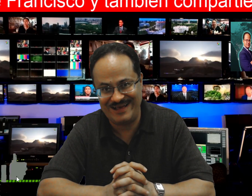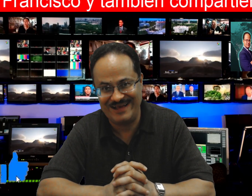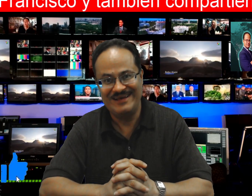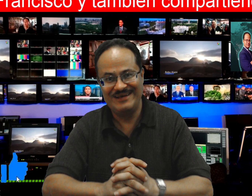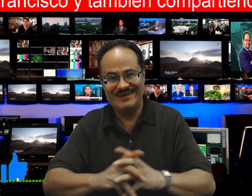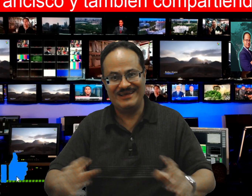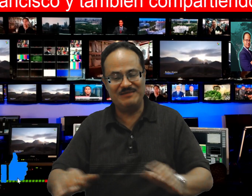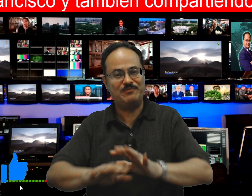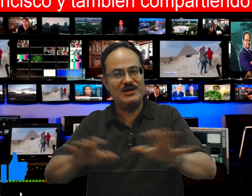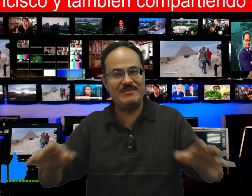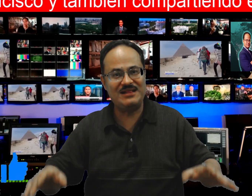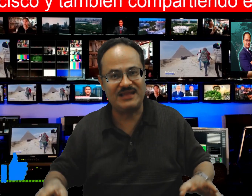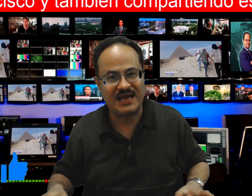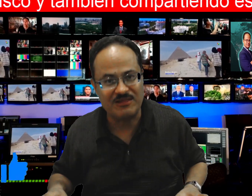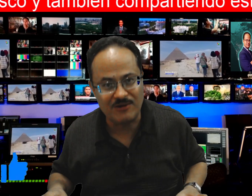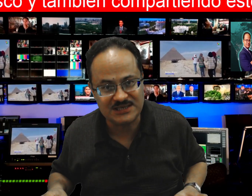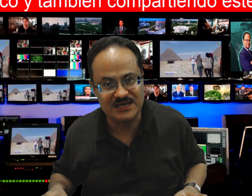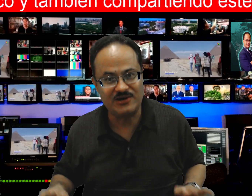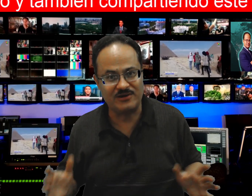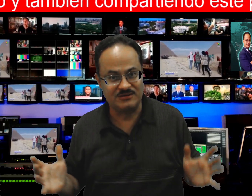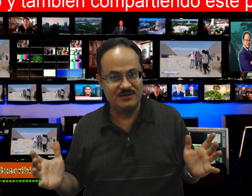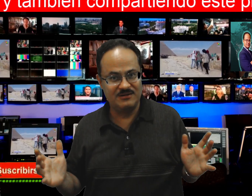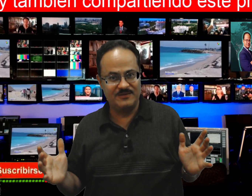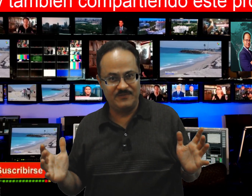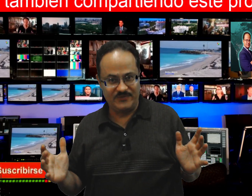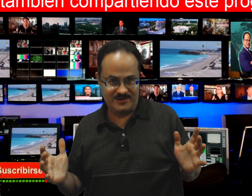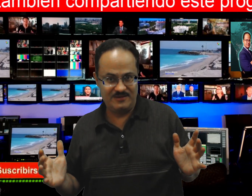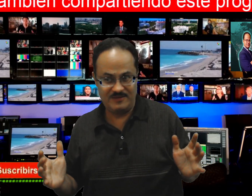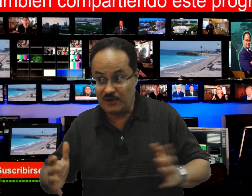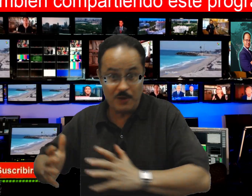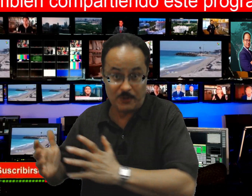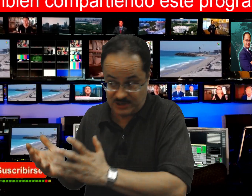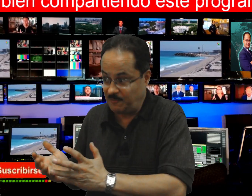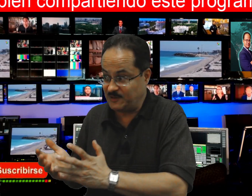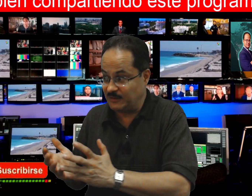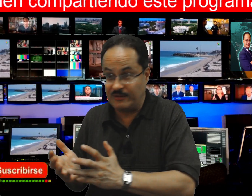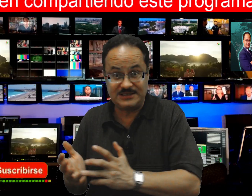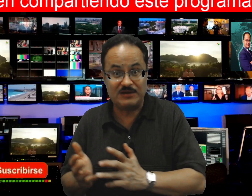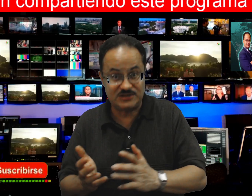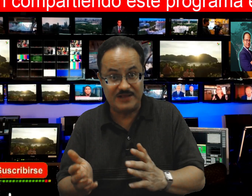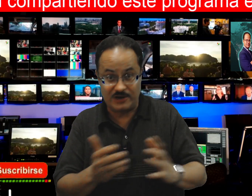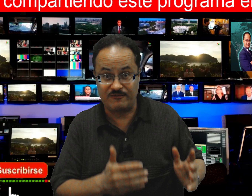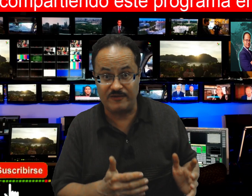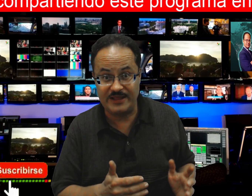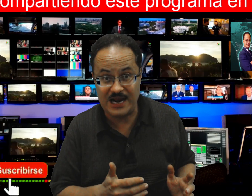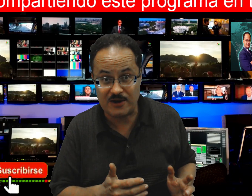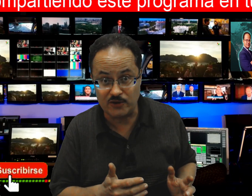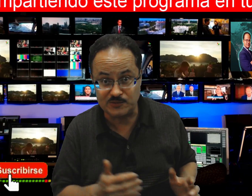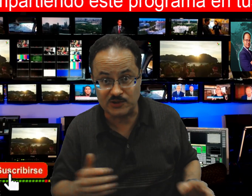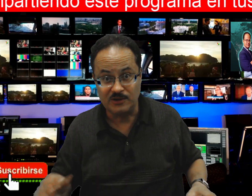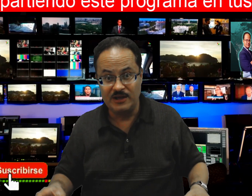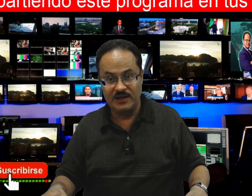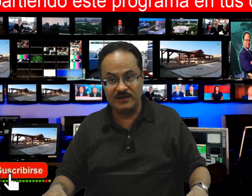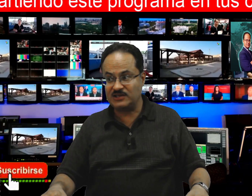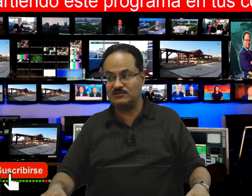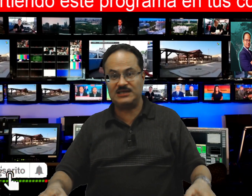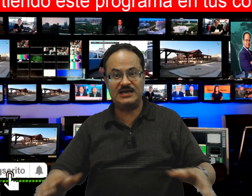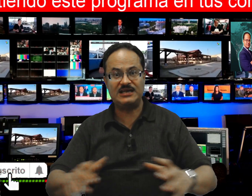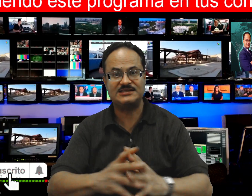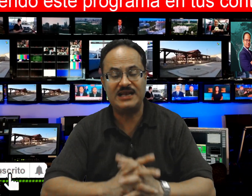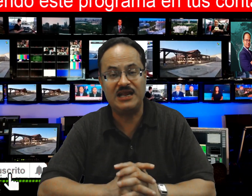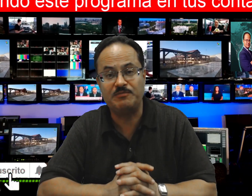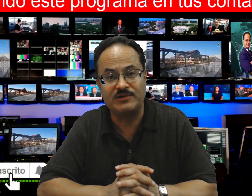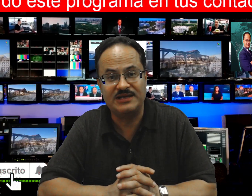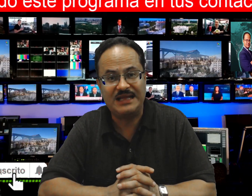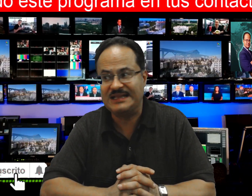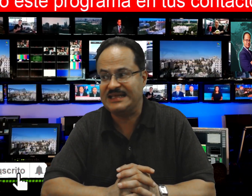Querétaro impunemente quedó el señor digo yo porque López Obrador está acusando que el fonden era corrupto y resulta ser